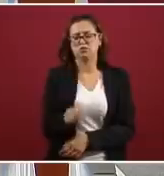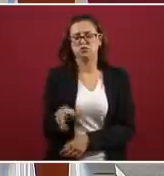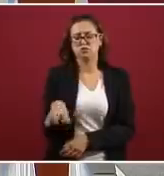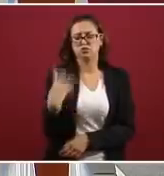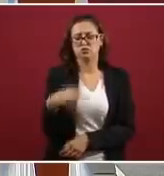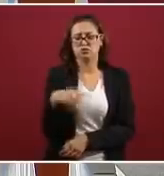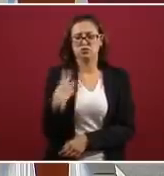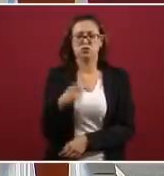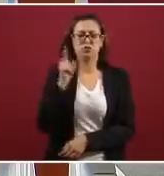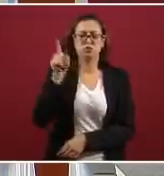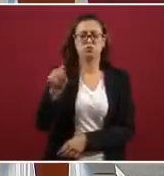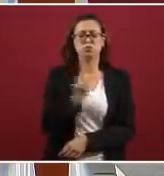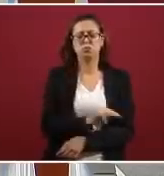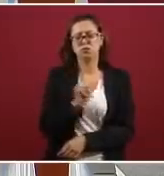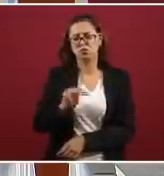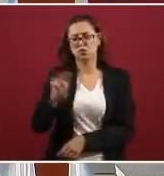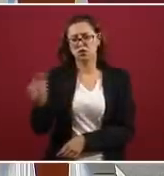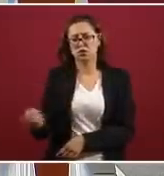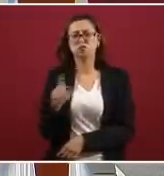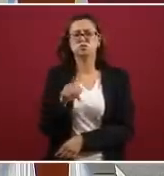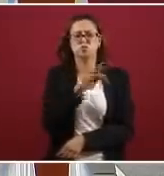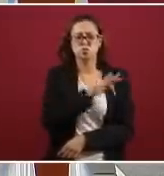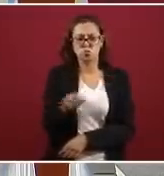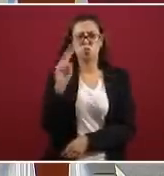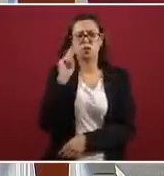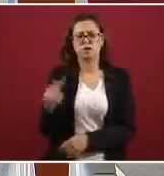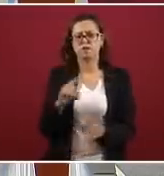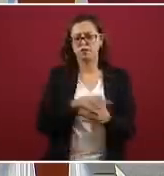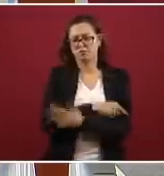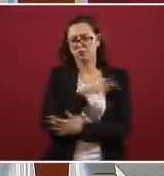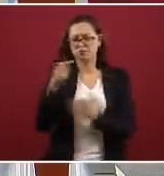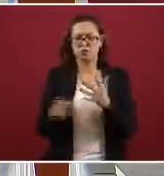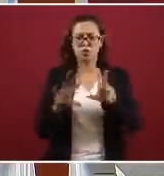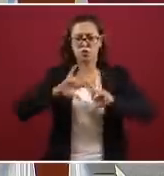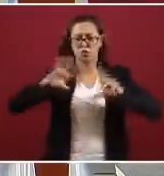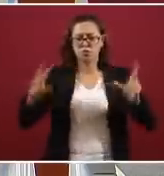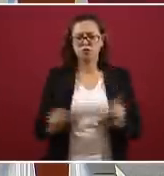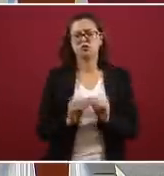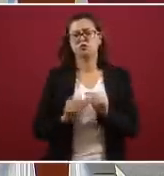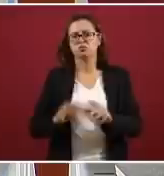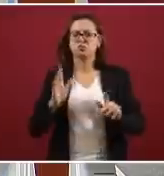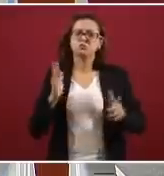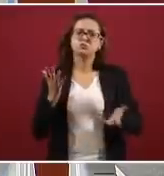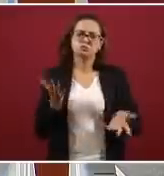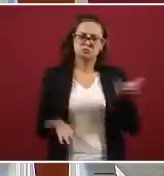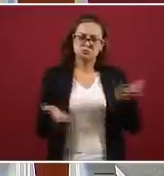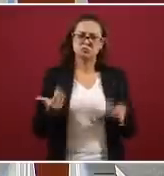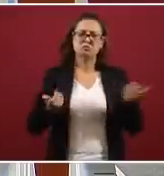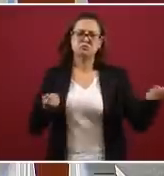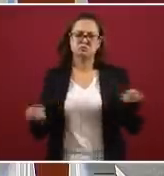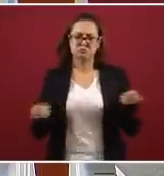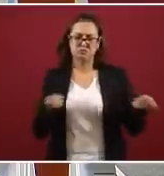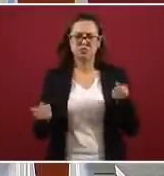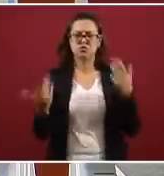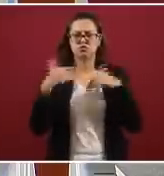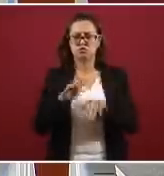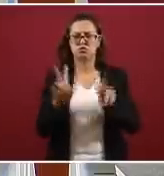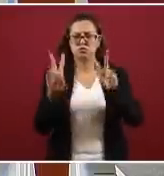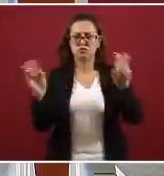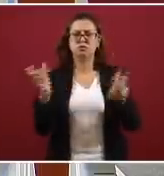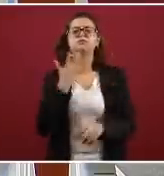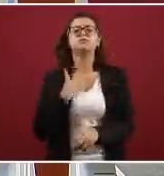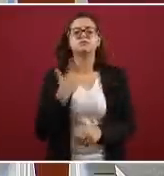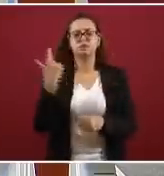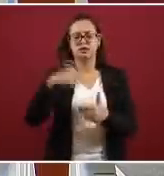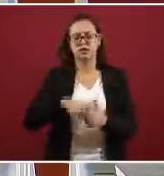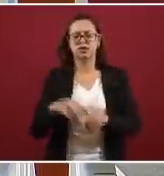en Churumuco, Michoacán. Y pueden ver ustedes de todo esto, una estabilidad muy importante en el tema de las gasolinas.